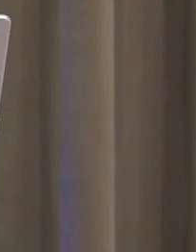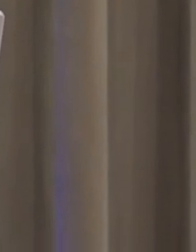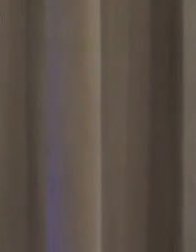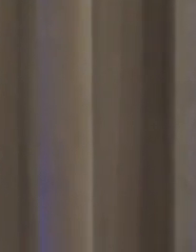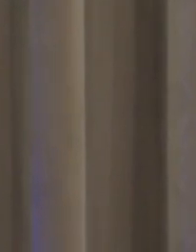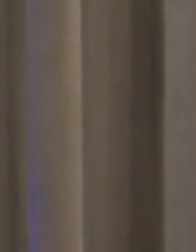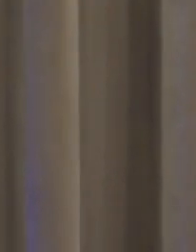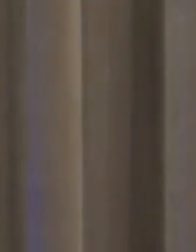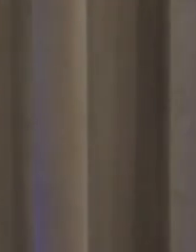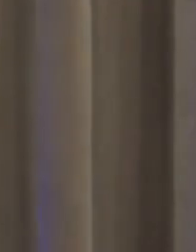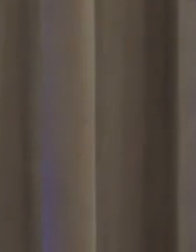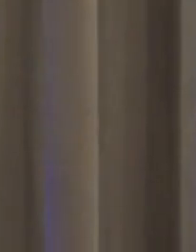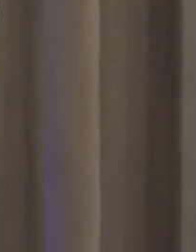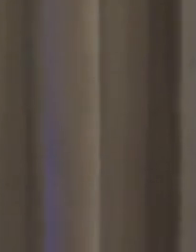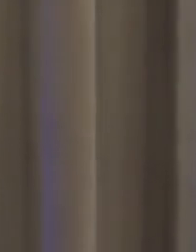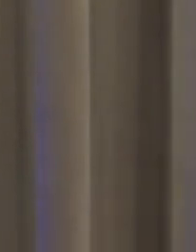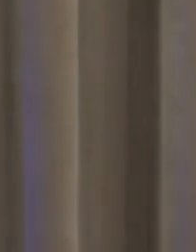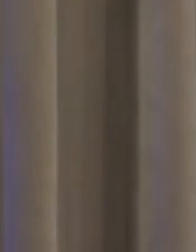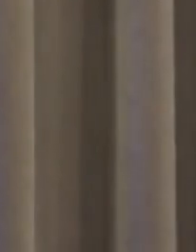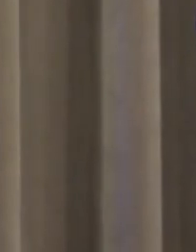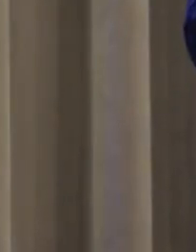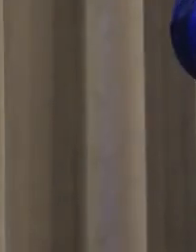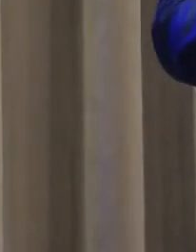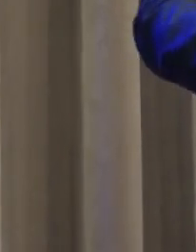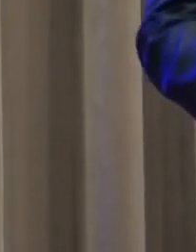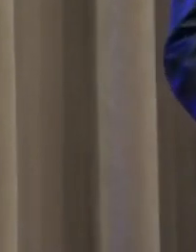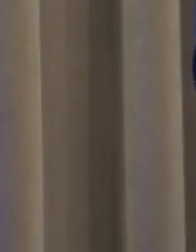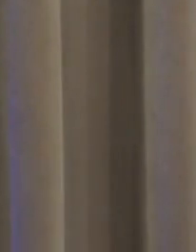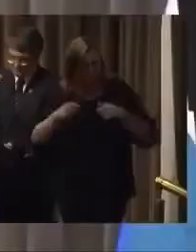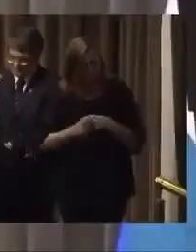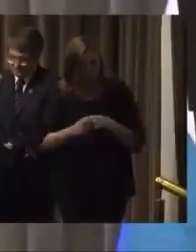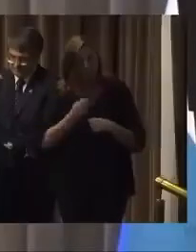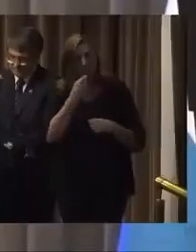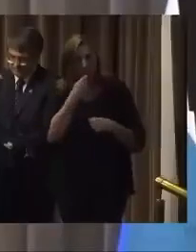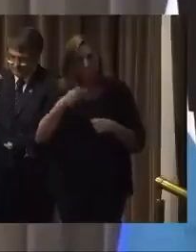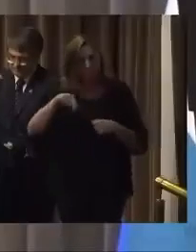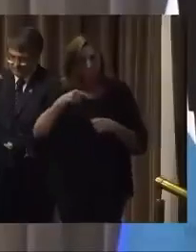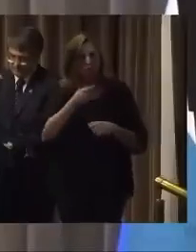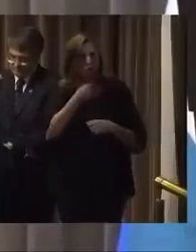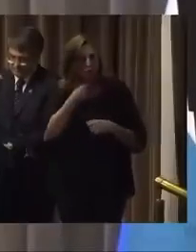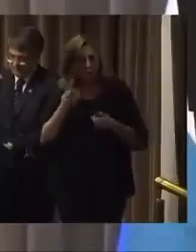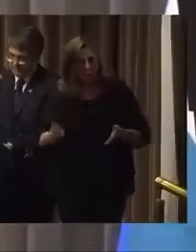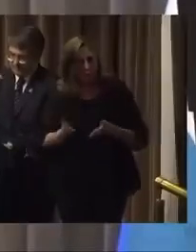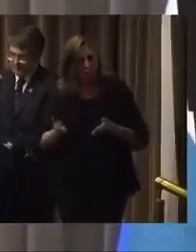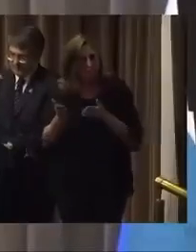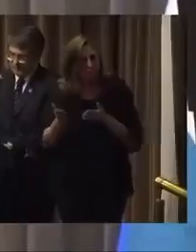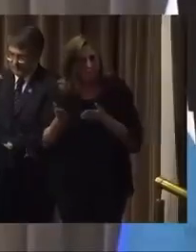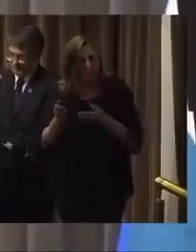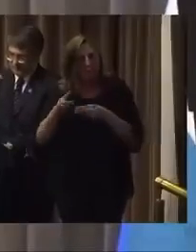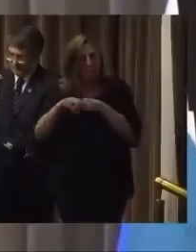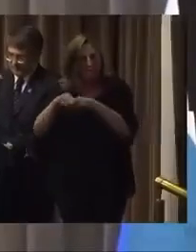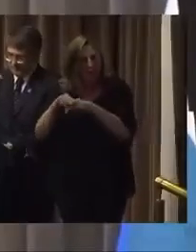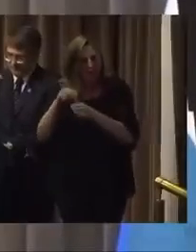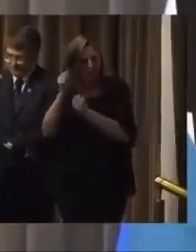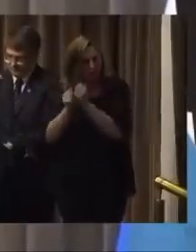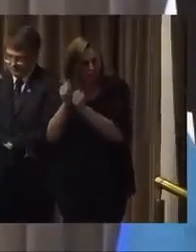la matriz productiva. Vamos a impulsar la implementación de un parque agroalimentario en Cerri que nos permitirá